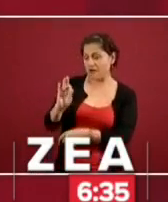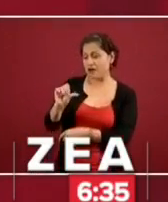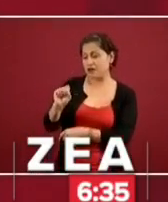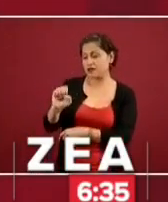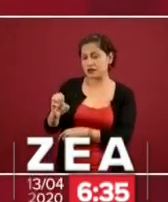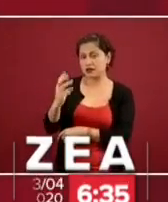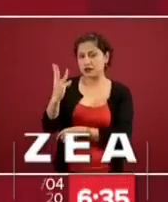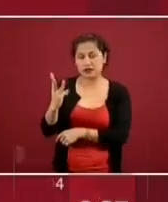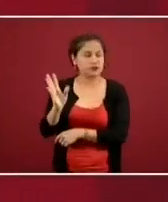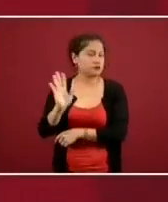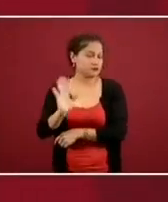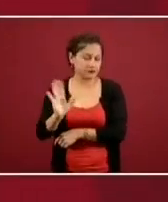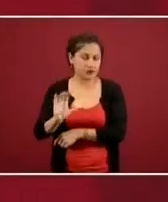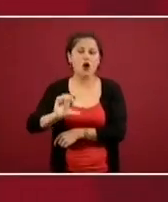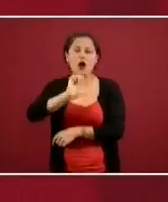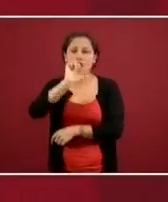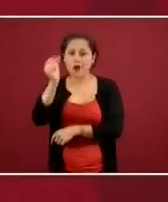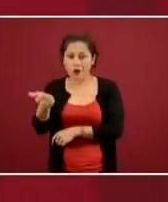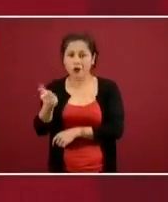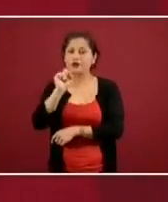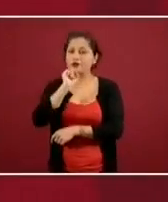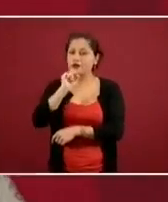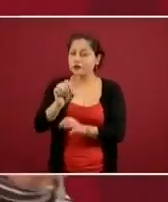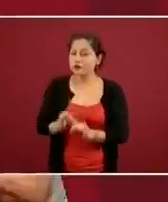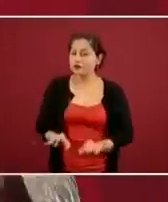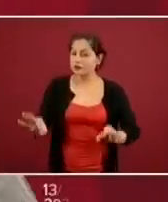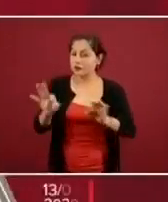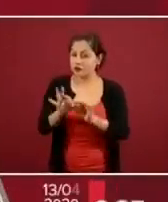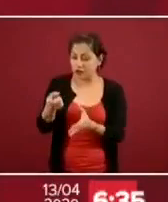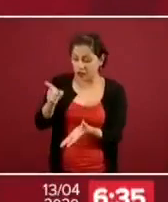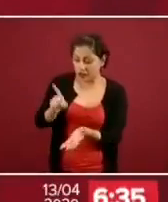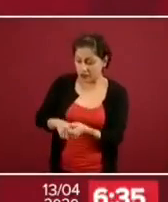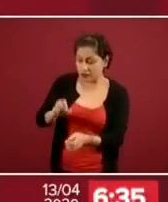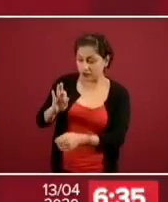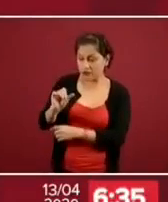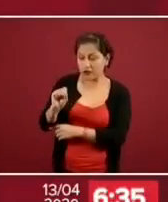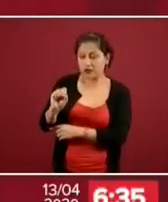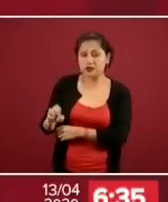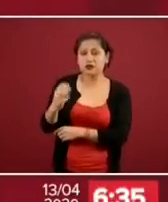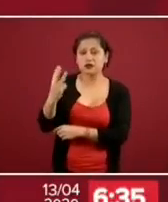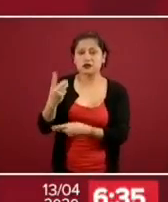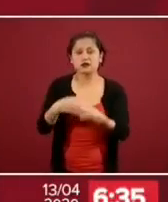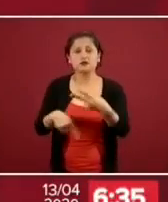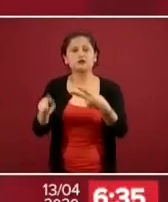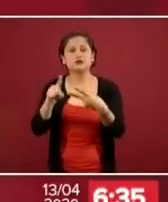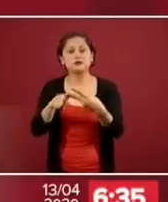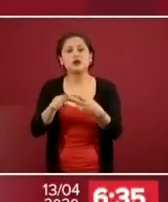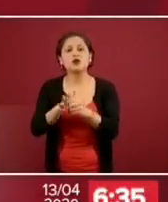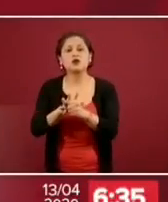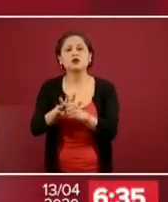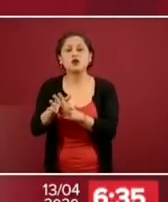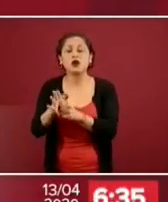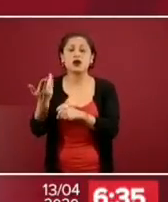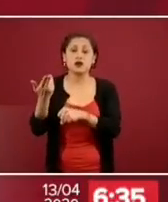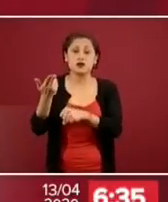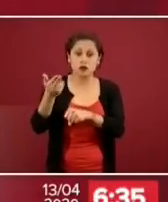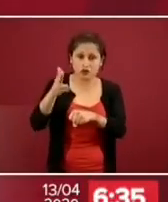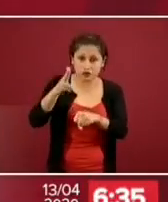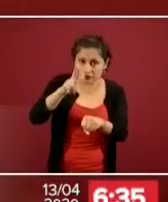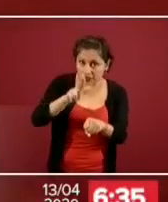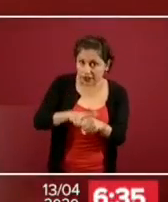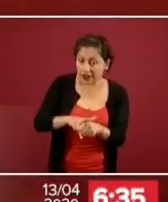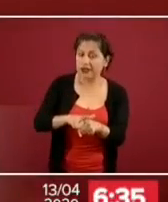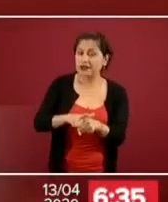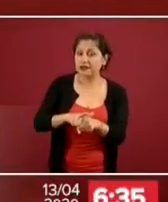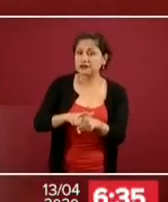el elemento más importante de la fase 3 es la sobrecarga del sistema de atención médica particularmente los